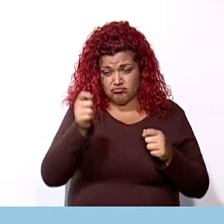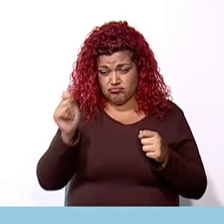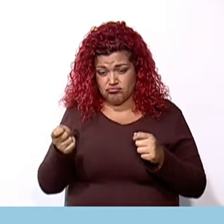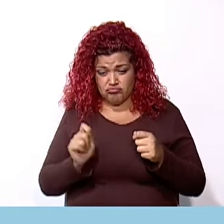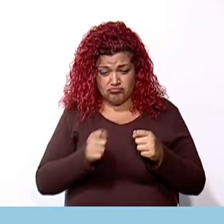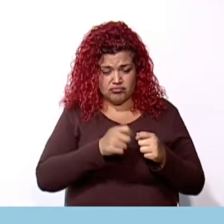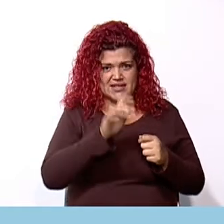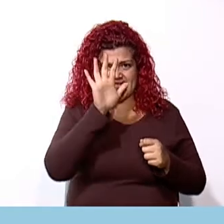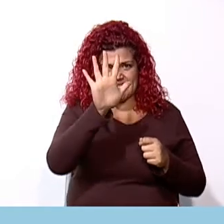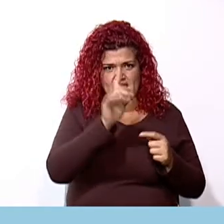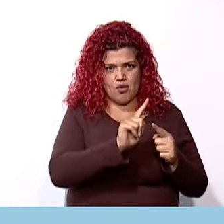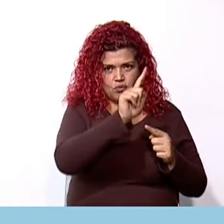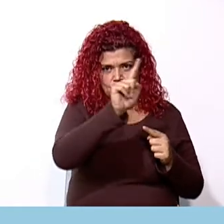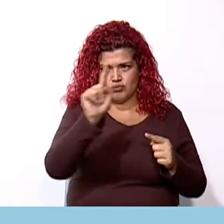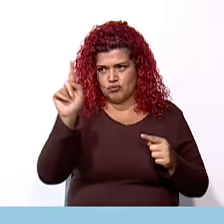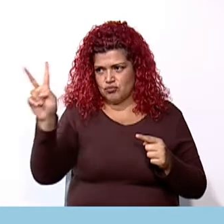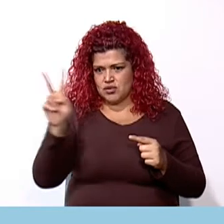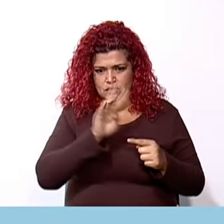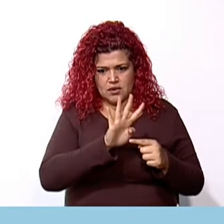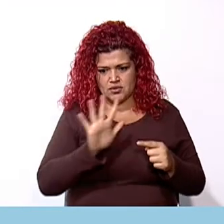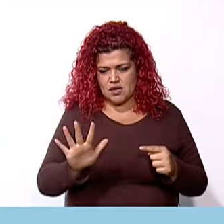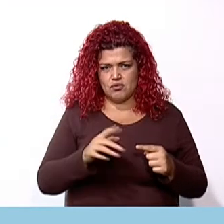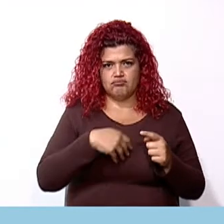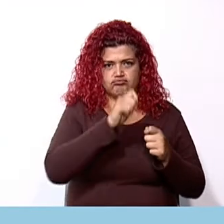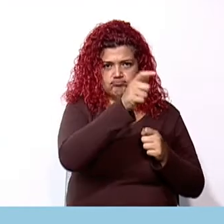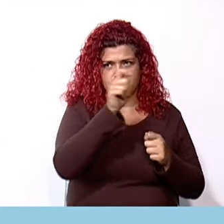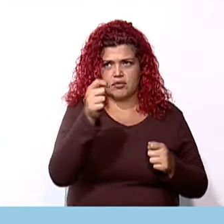los 5 hogares. Observen.